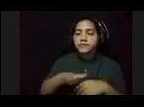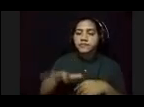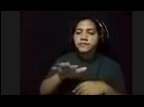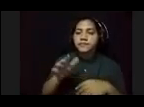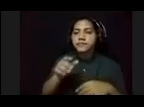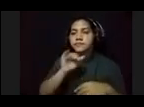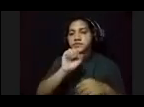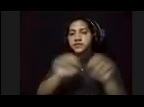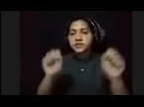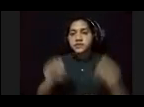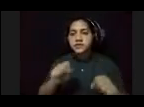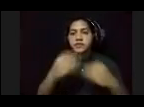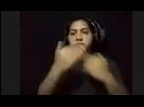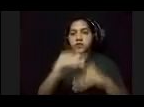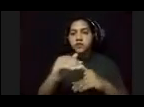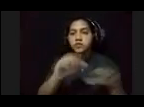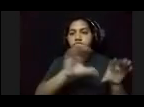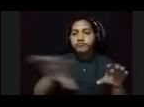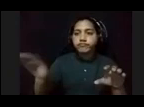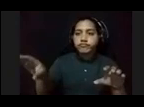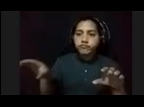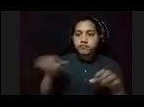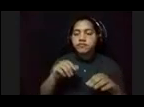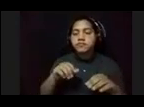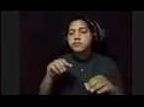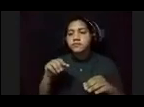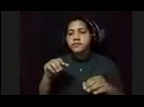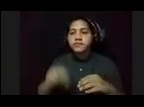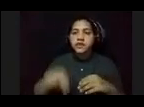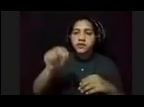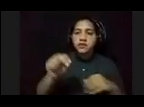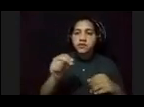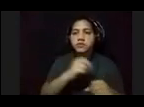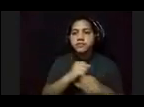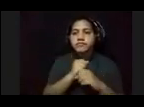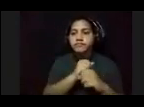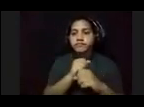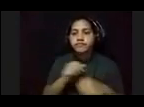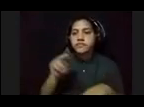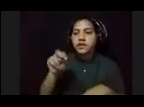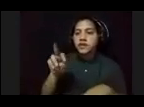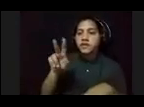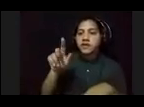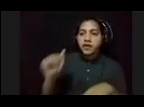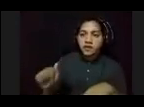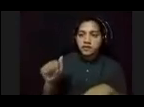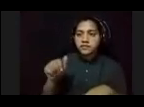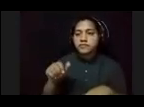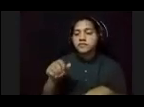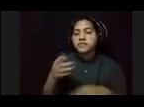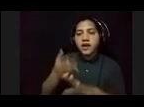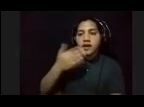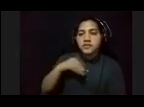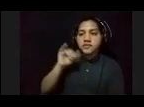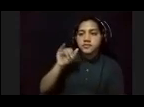también definió el sector extramuro del Frente Norte. Nos explica Nevada Tendillo Carrión que antes del fortín